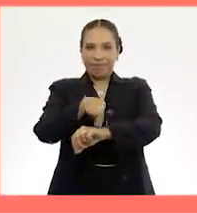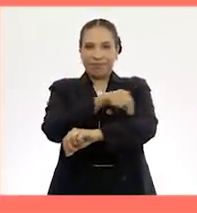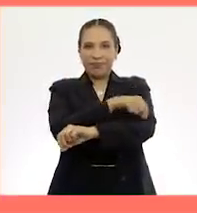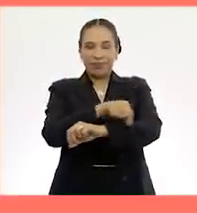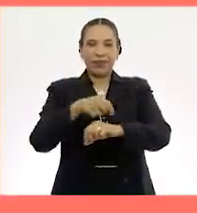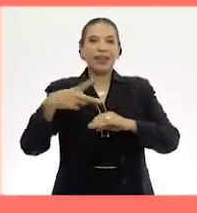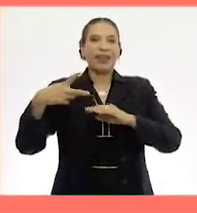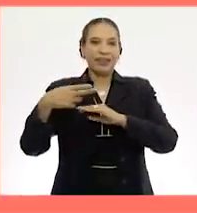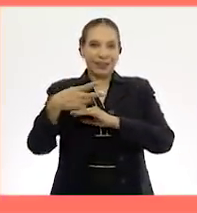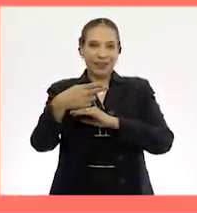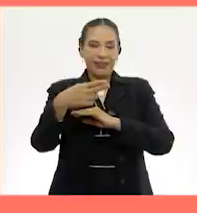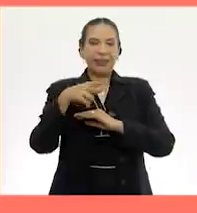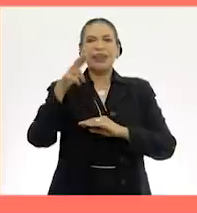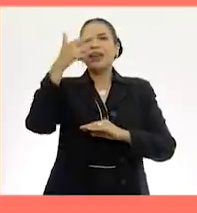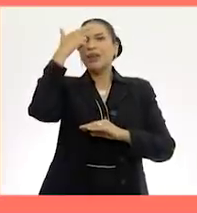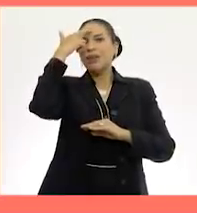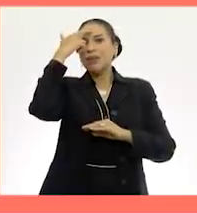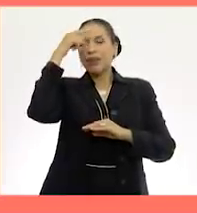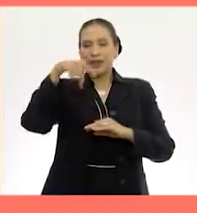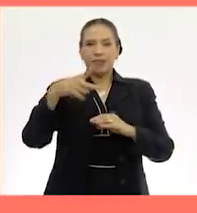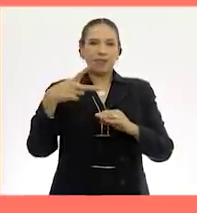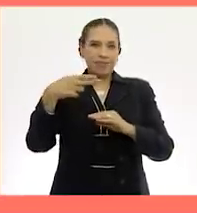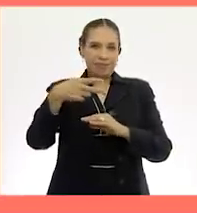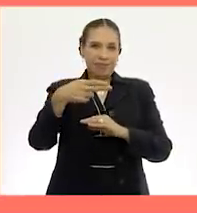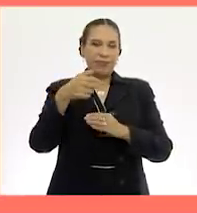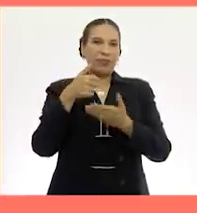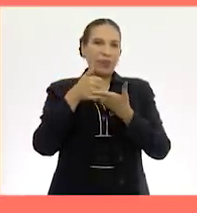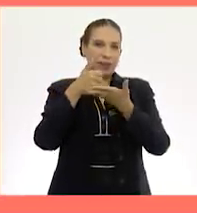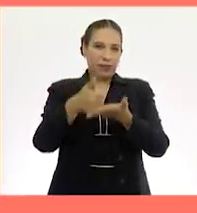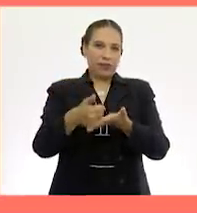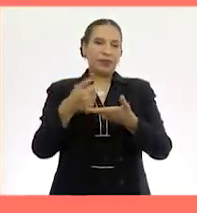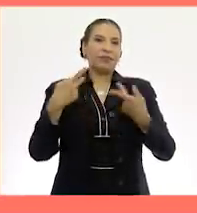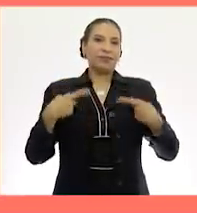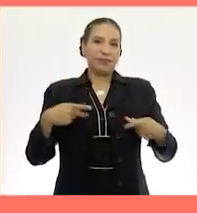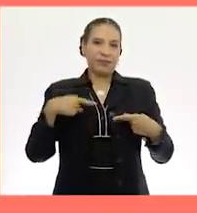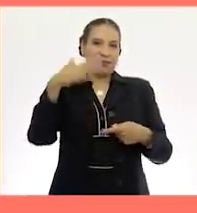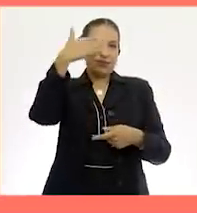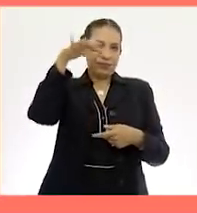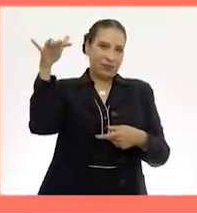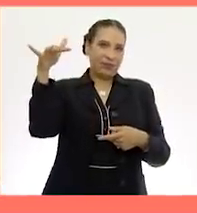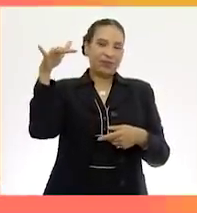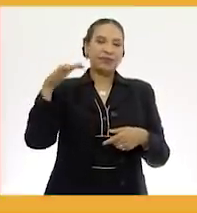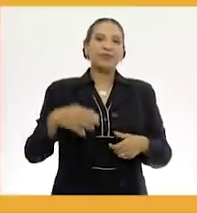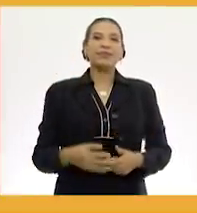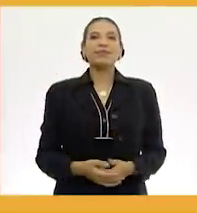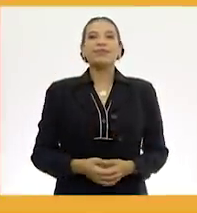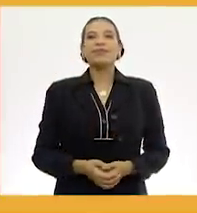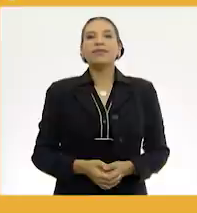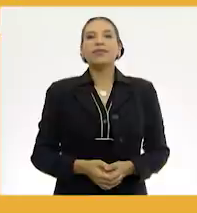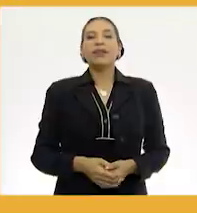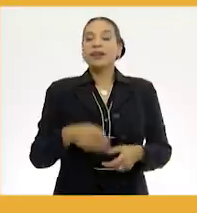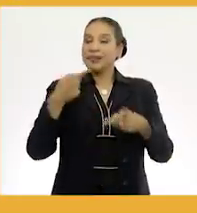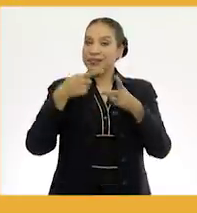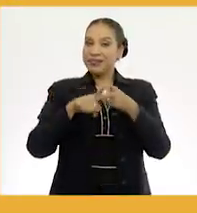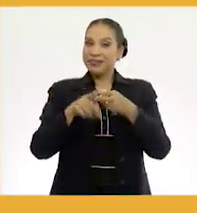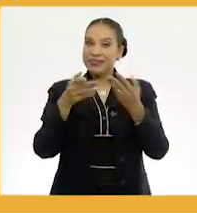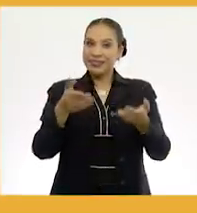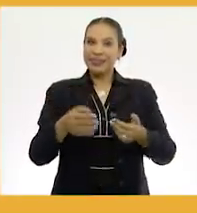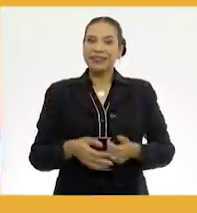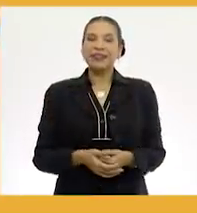y tijeras. Recuerda que la manipulación de estas debe estar supervisada por un adulto.